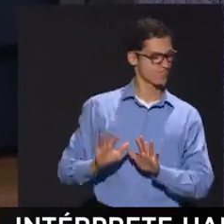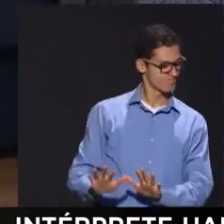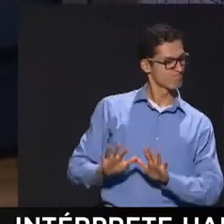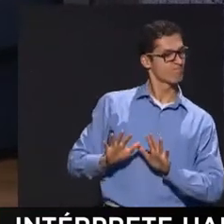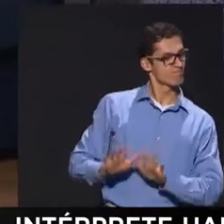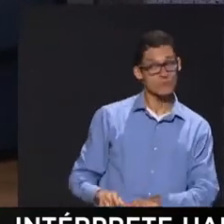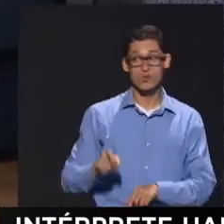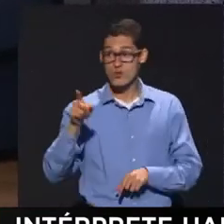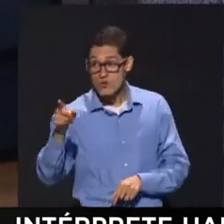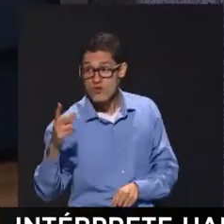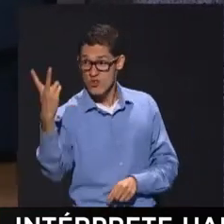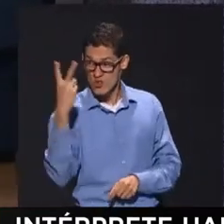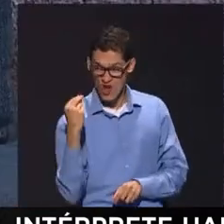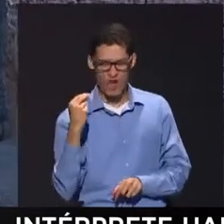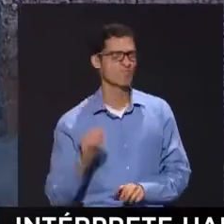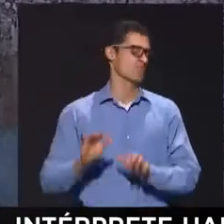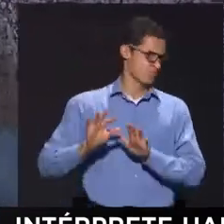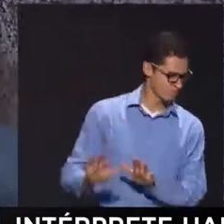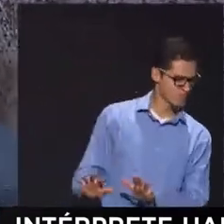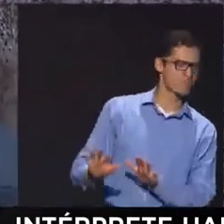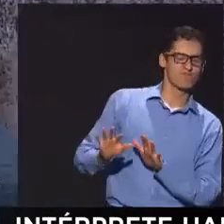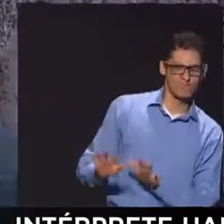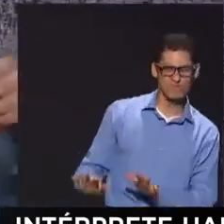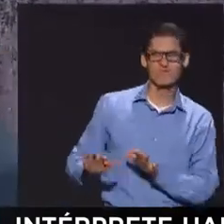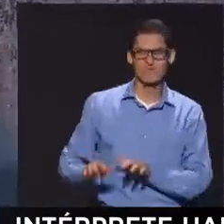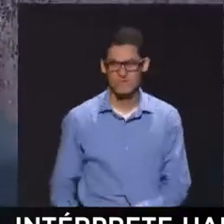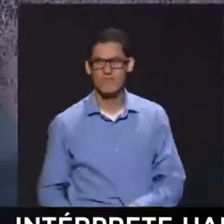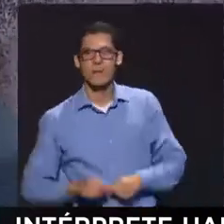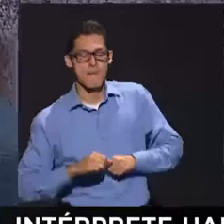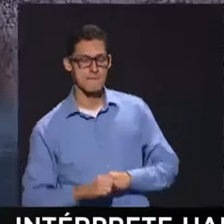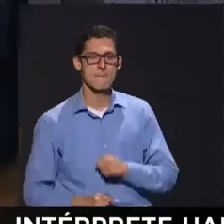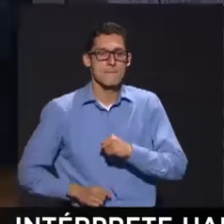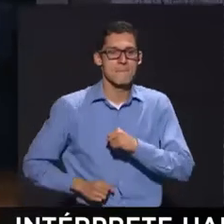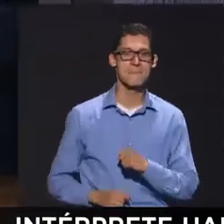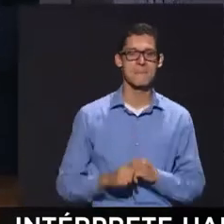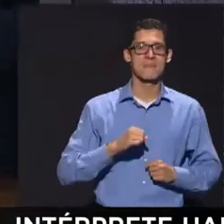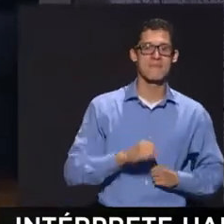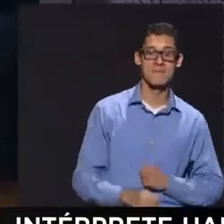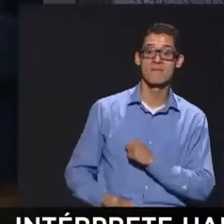no, va a caer. Y si dice que no. Y paso libre.